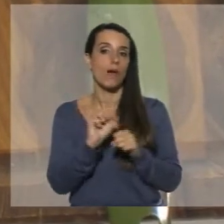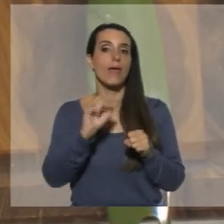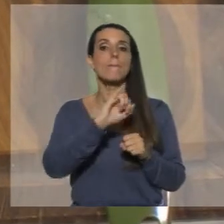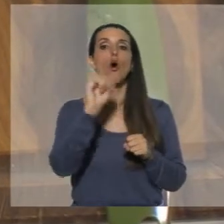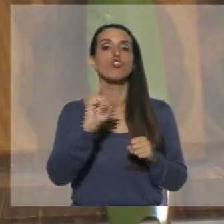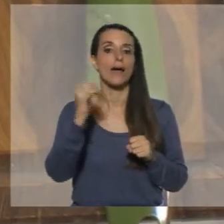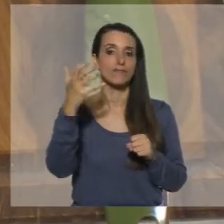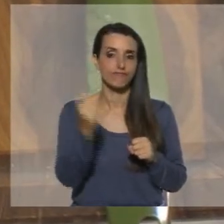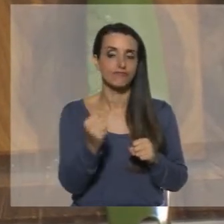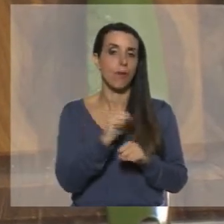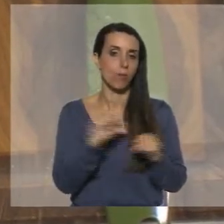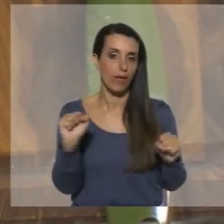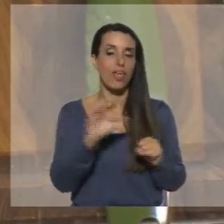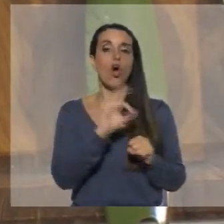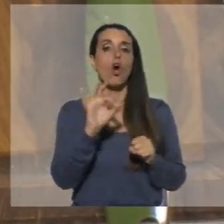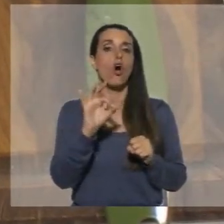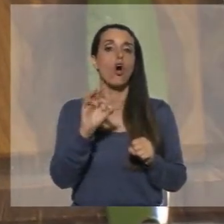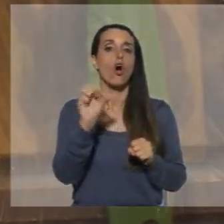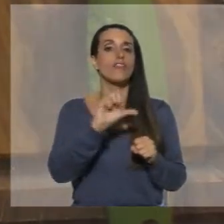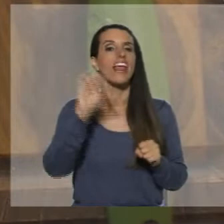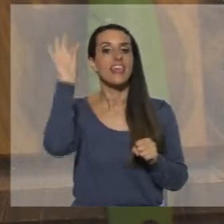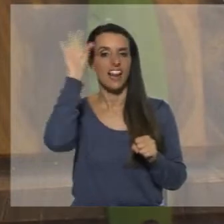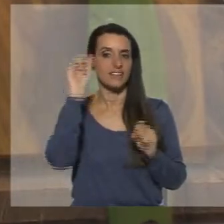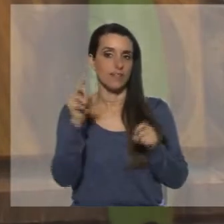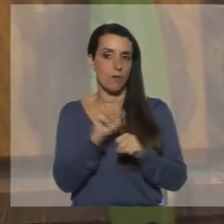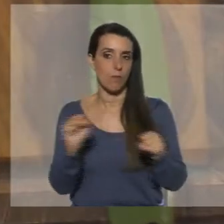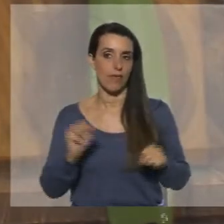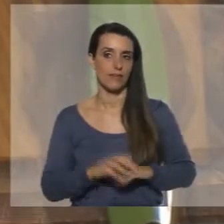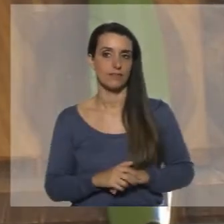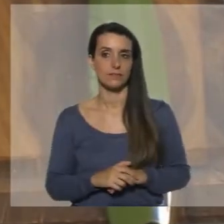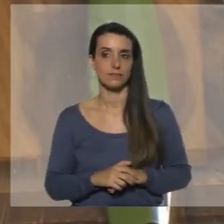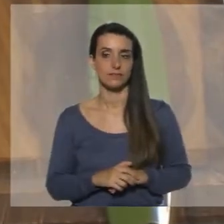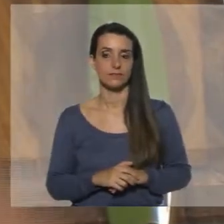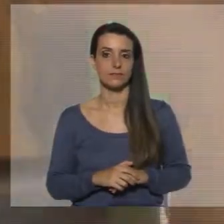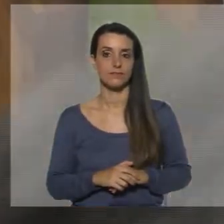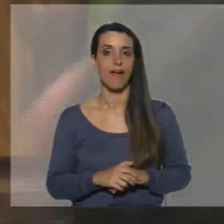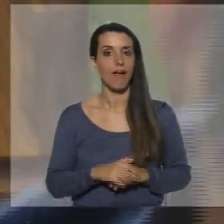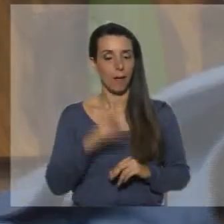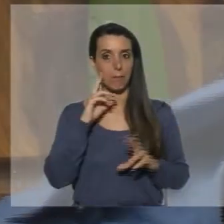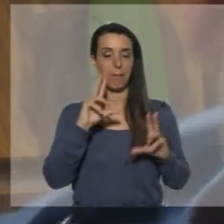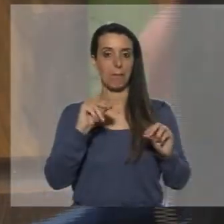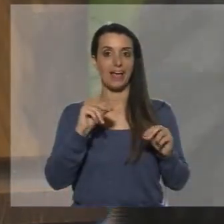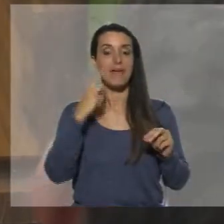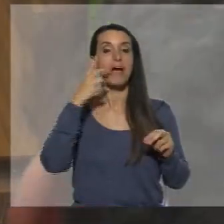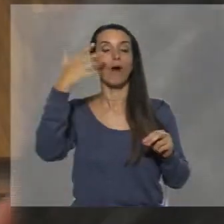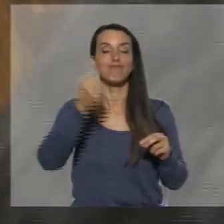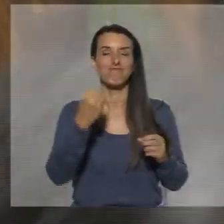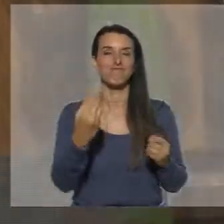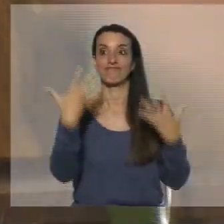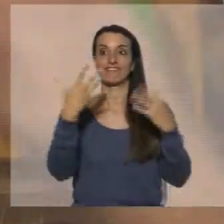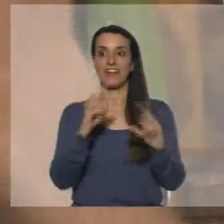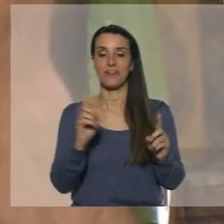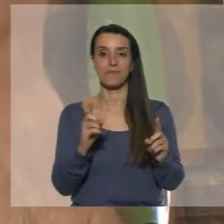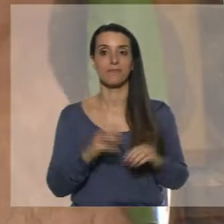televidentes? Sí, salsa inglesa, alguna popa. Yo ya veía que quedábamos todos con ketchup. No, Emilio, por favor.